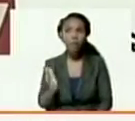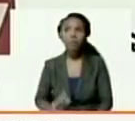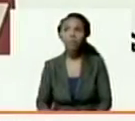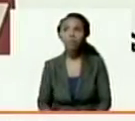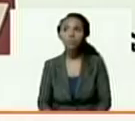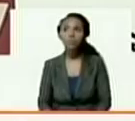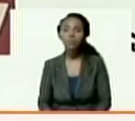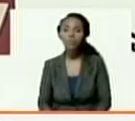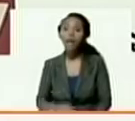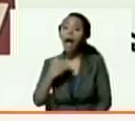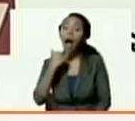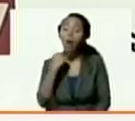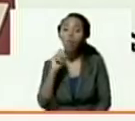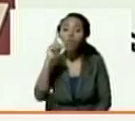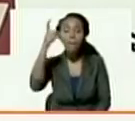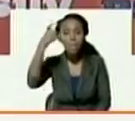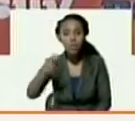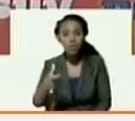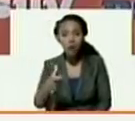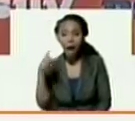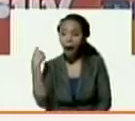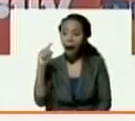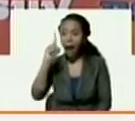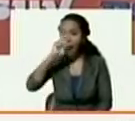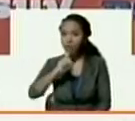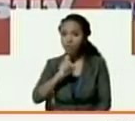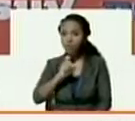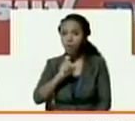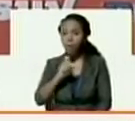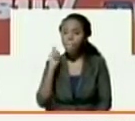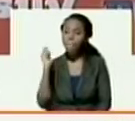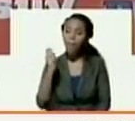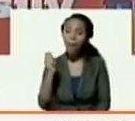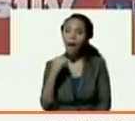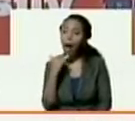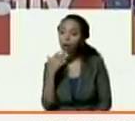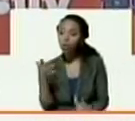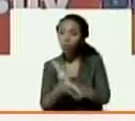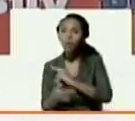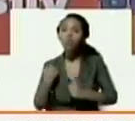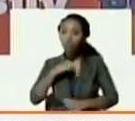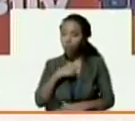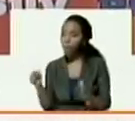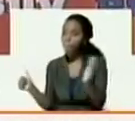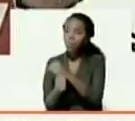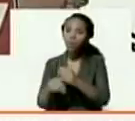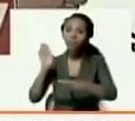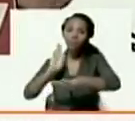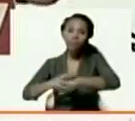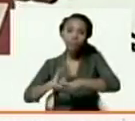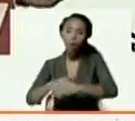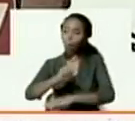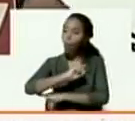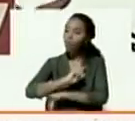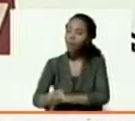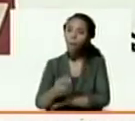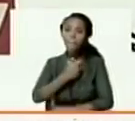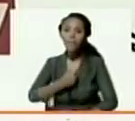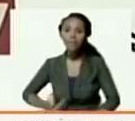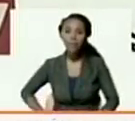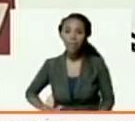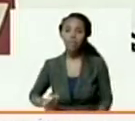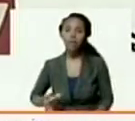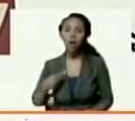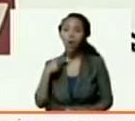Si hay alguna persona que estando en la edad de estar pensionada no ha recibido la pensión, entonces nosotros hacemos un reporte, así lo ha ordenado, el presidente lo